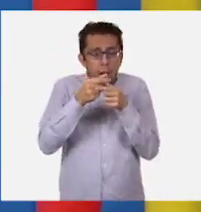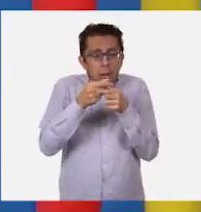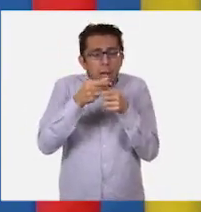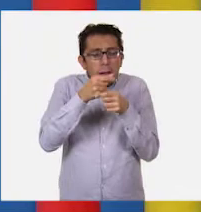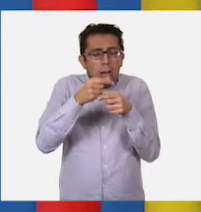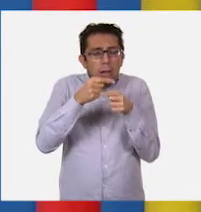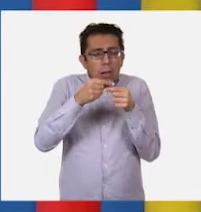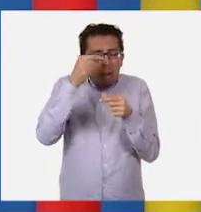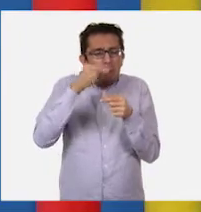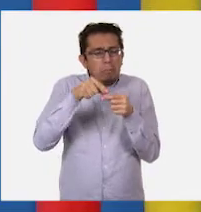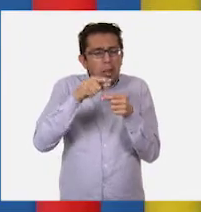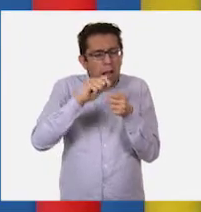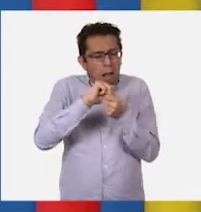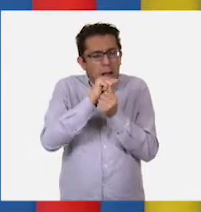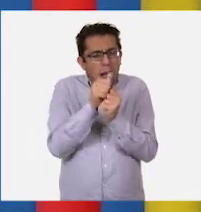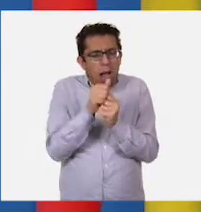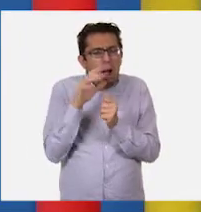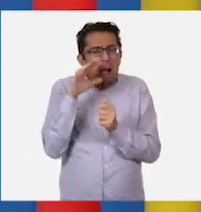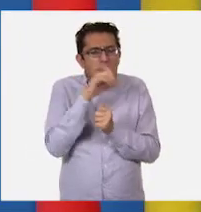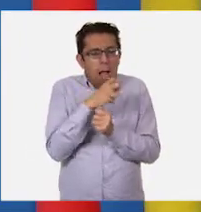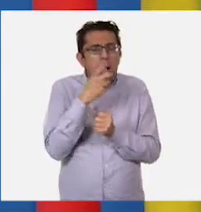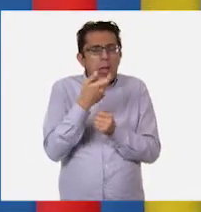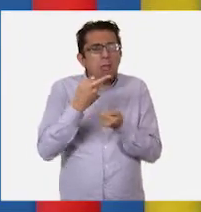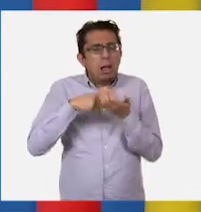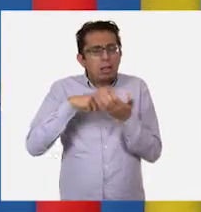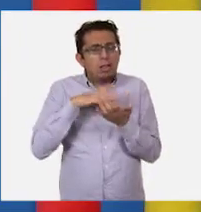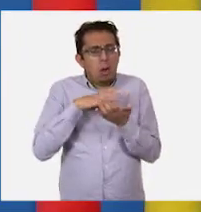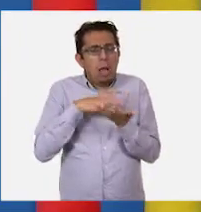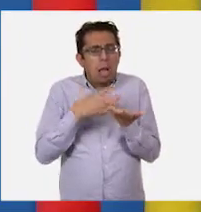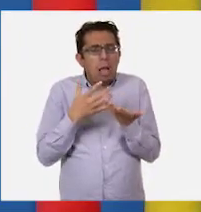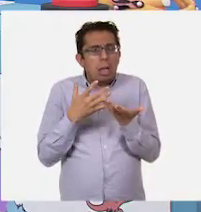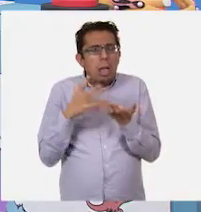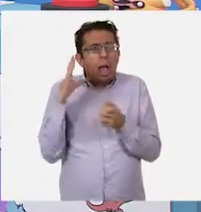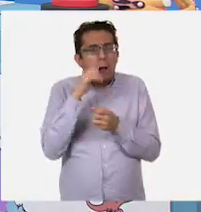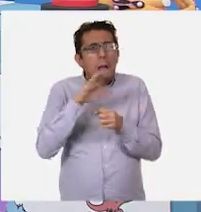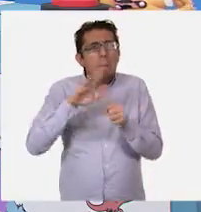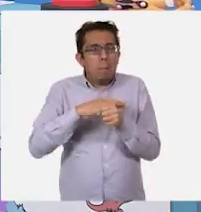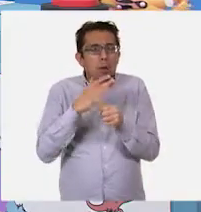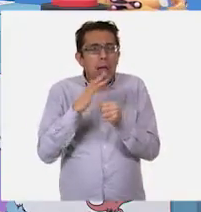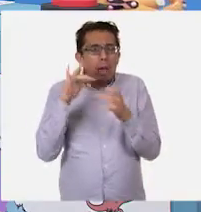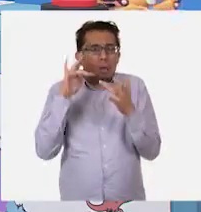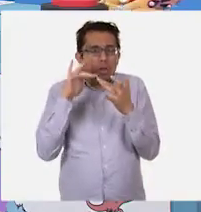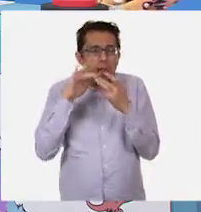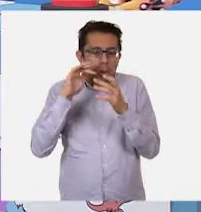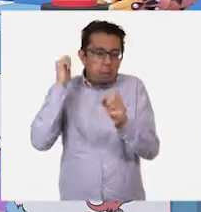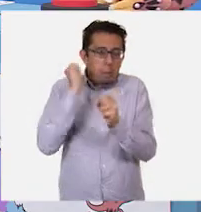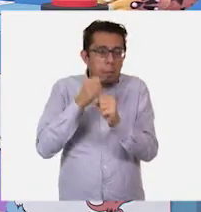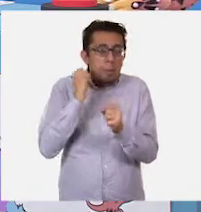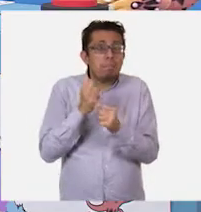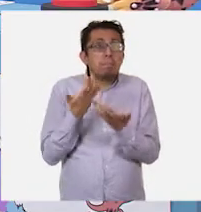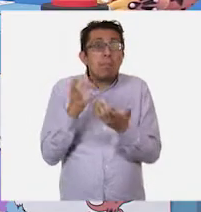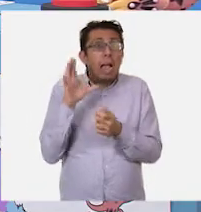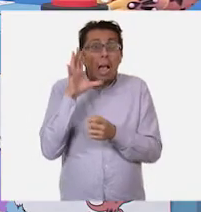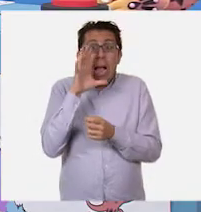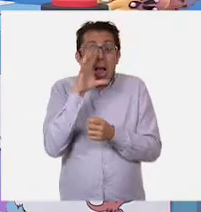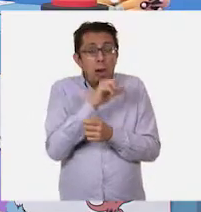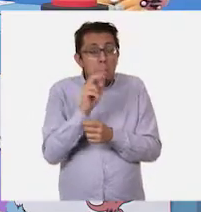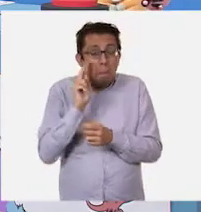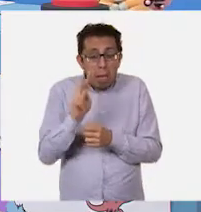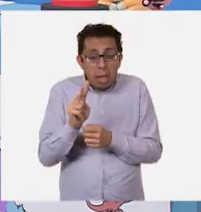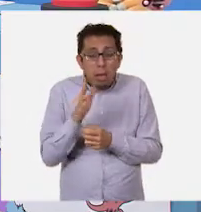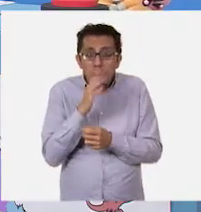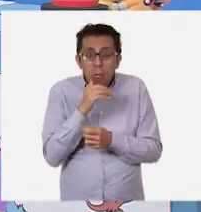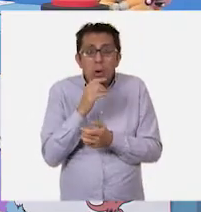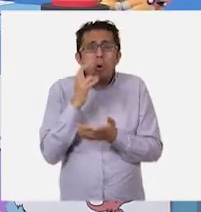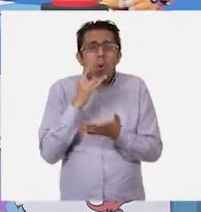la cabecita del clavo, ¿no? Y pues con eso ya se generó calor por contacto, maestro. Así es. Aunque el calor no se puede ver, sino se puede sentir